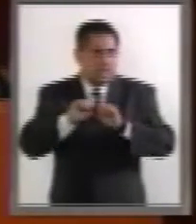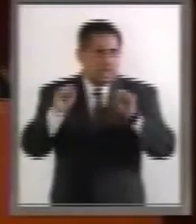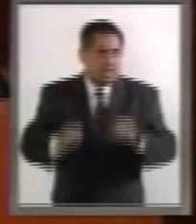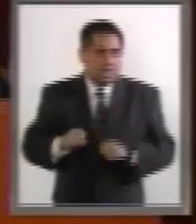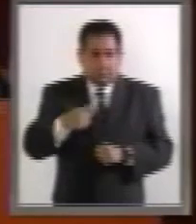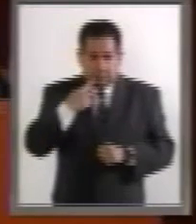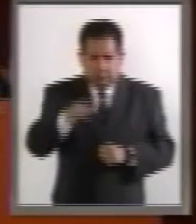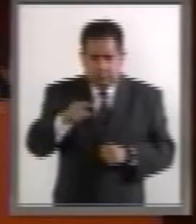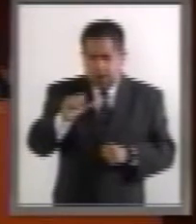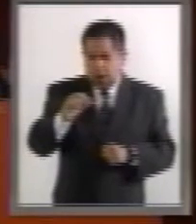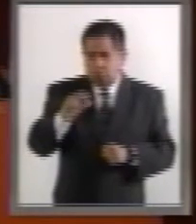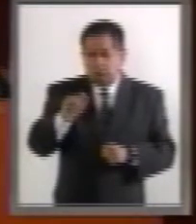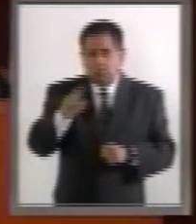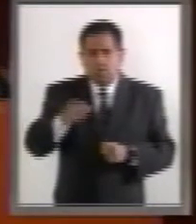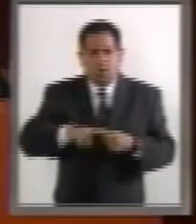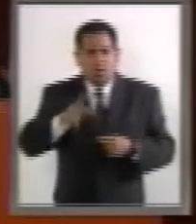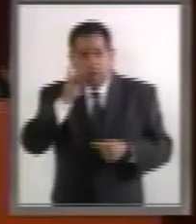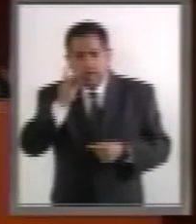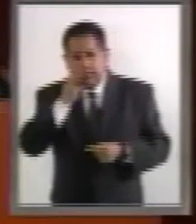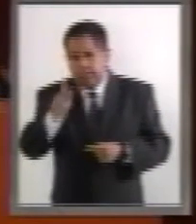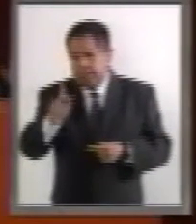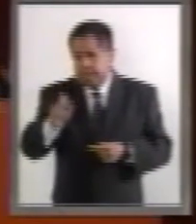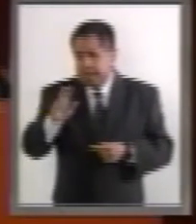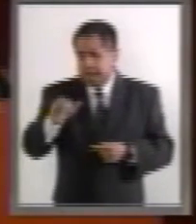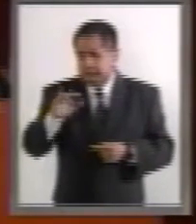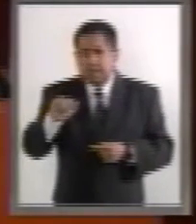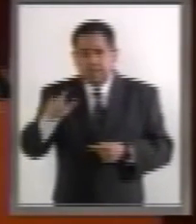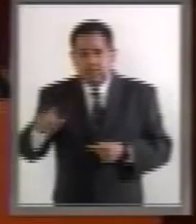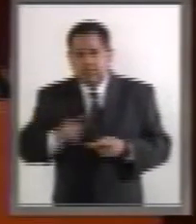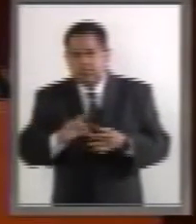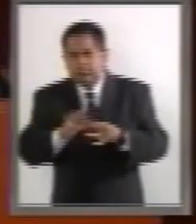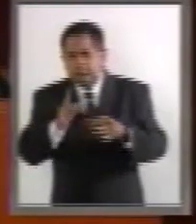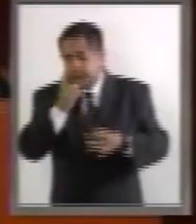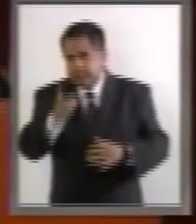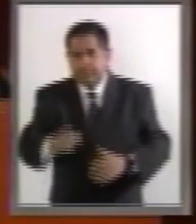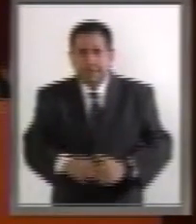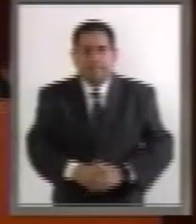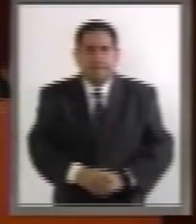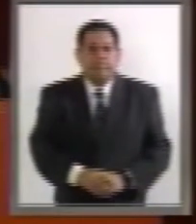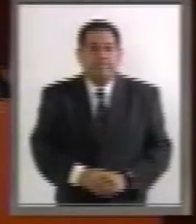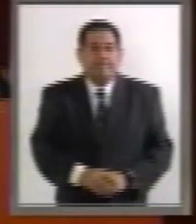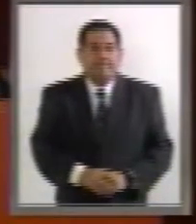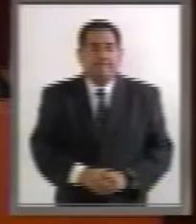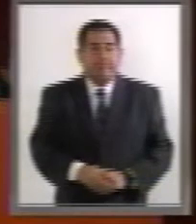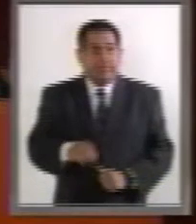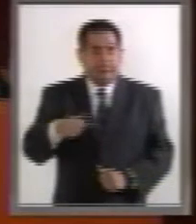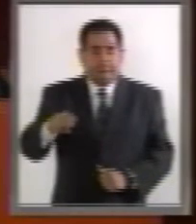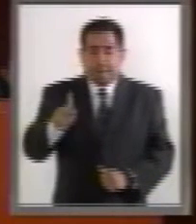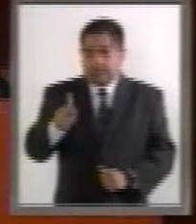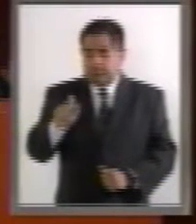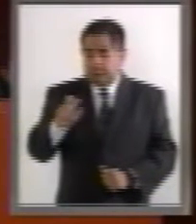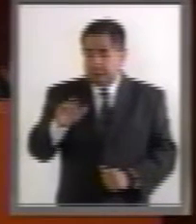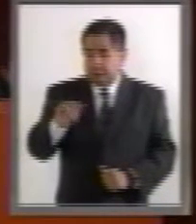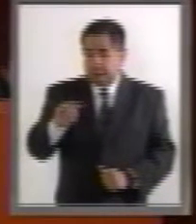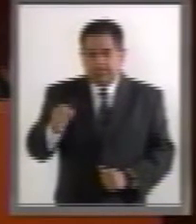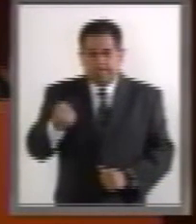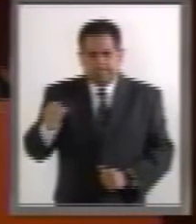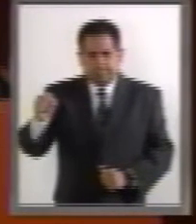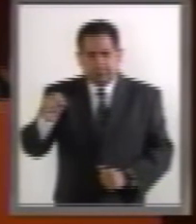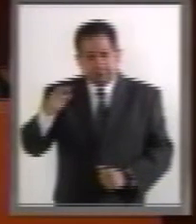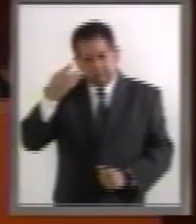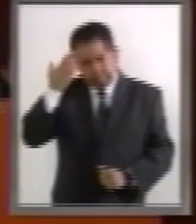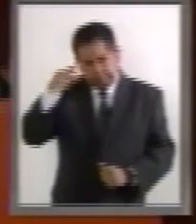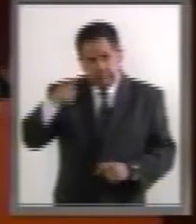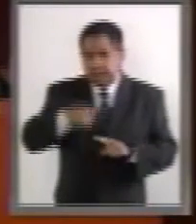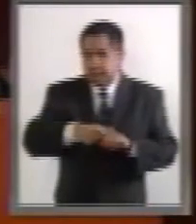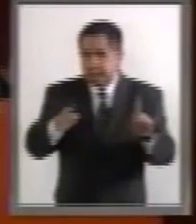acusatorio, la prueba pericial, refiriendo lo siguiente: los peritos, a diferencia de un